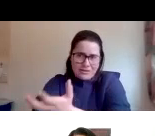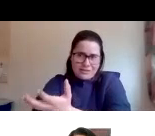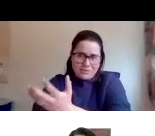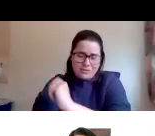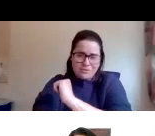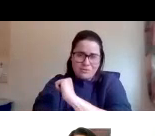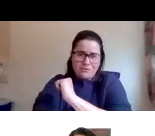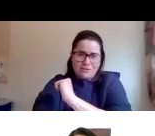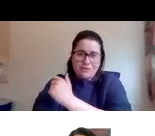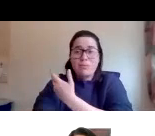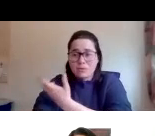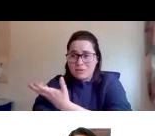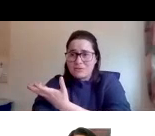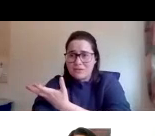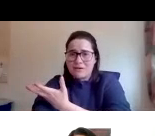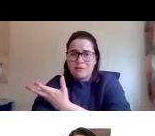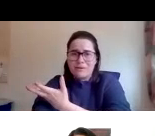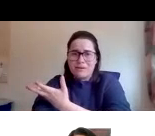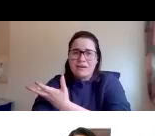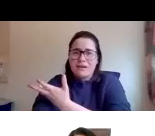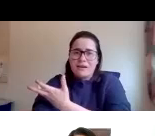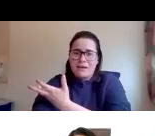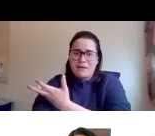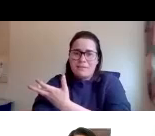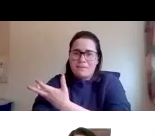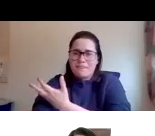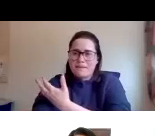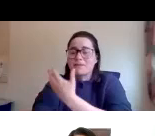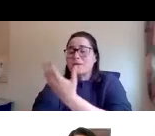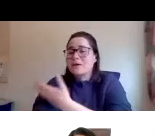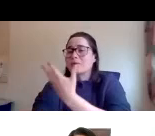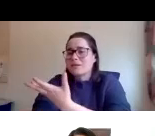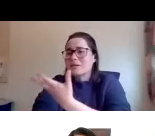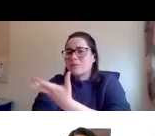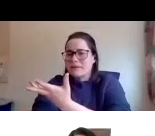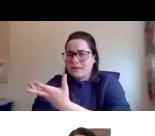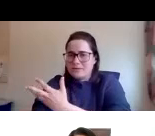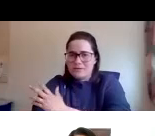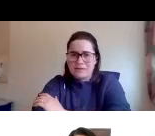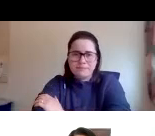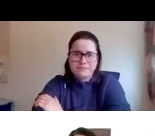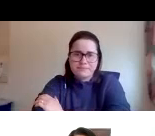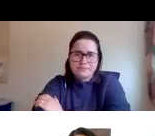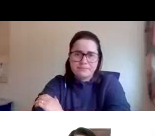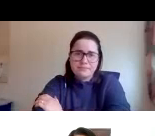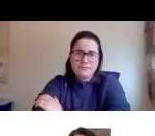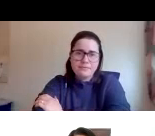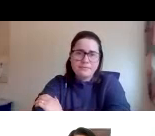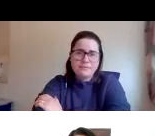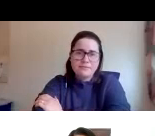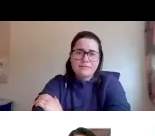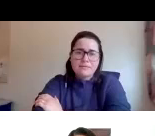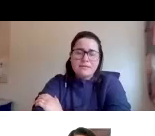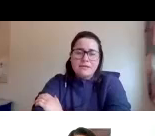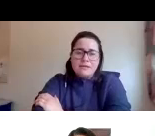nacional no va a decir procesos de eutrofización, pero si no se va a volver, se va a convertir en un pantano, ¿verdad?